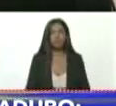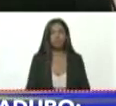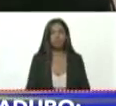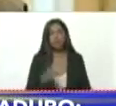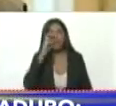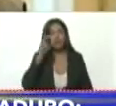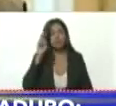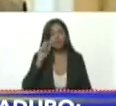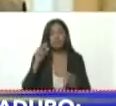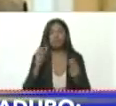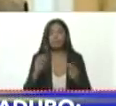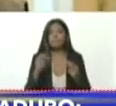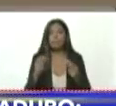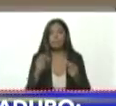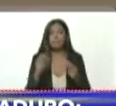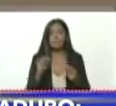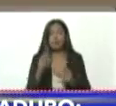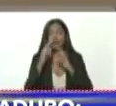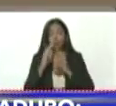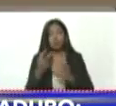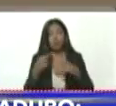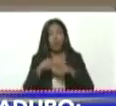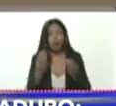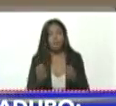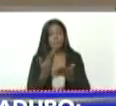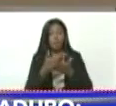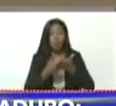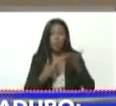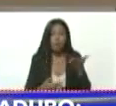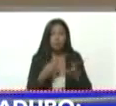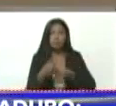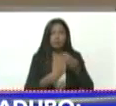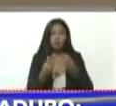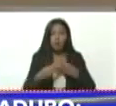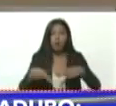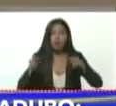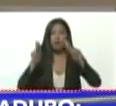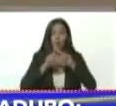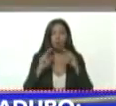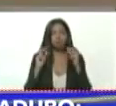canciller, hay que actuar en correspondencia a esta propuesta. En Naciones Unidas,